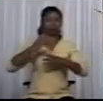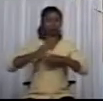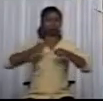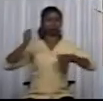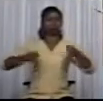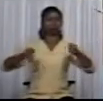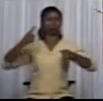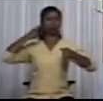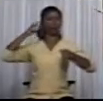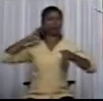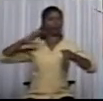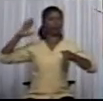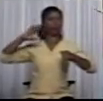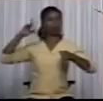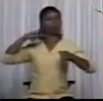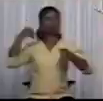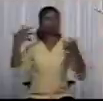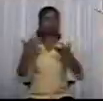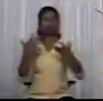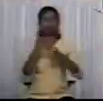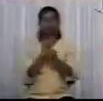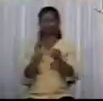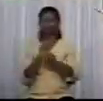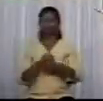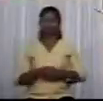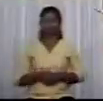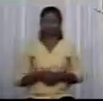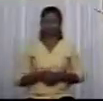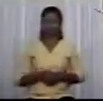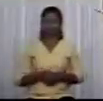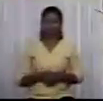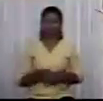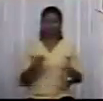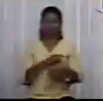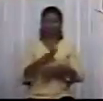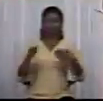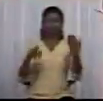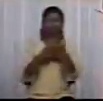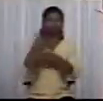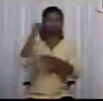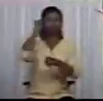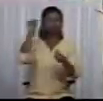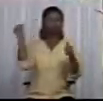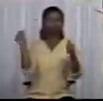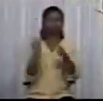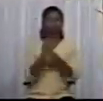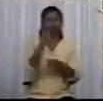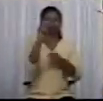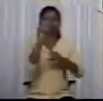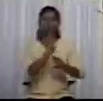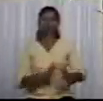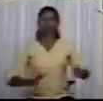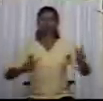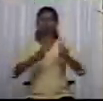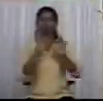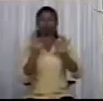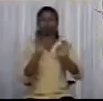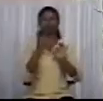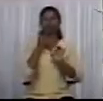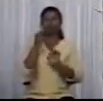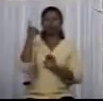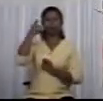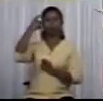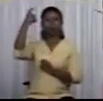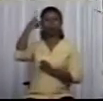toque la marimba arriba por Roncón. Lo que hemos hecho es reconocer las virtudes en vida de Papá Roncón, destacó el gobernador